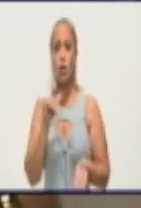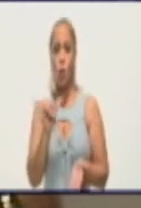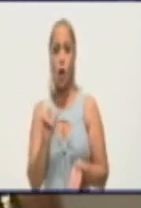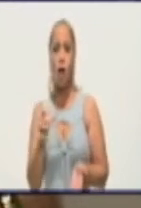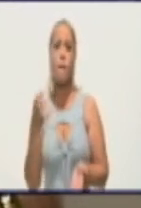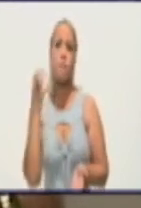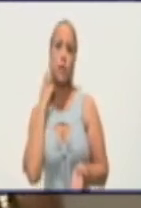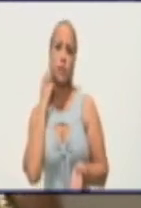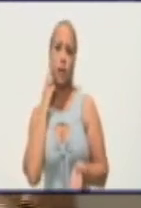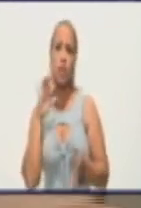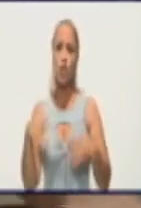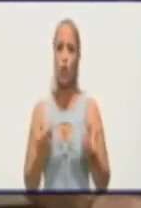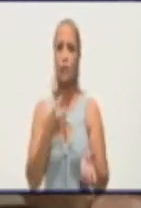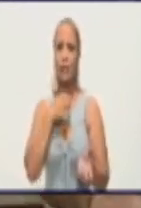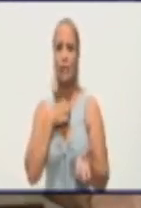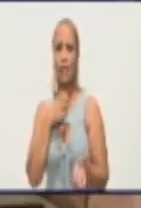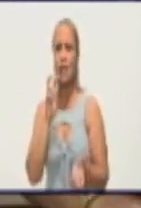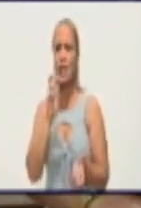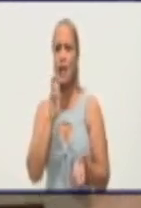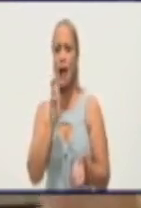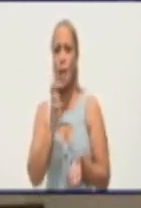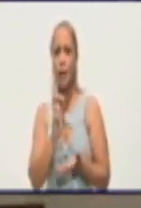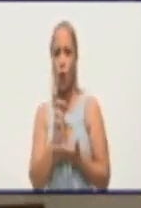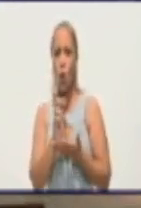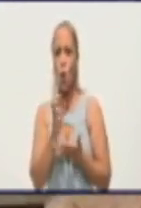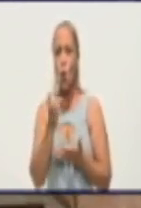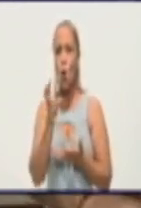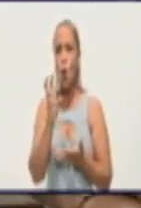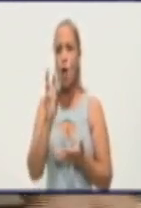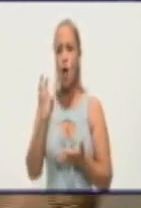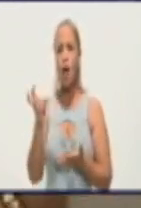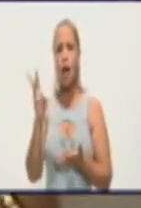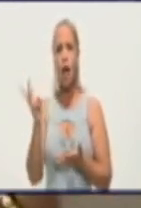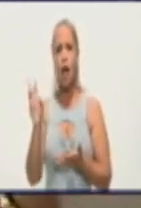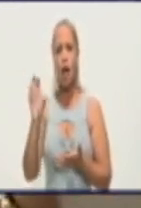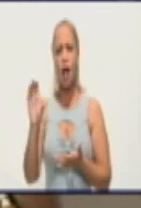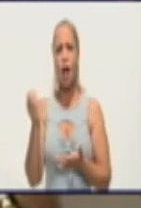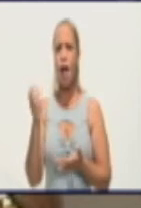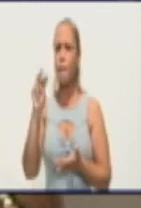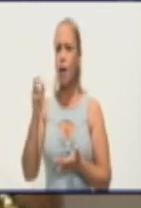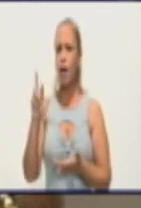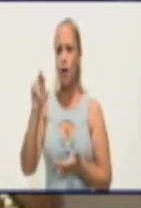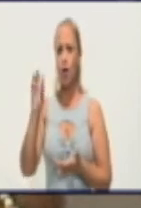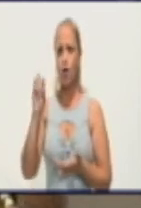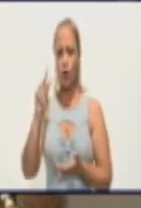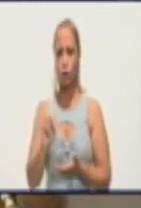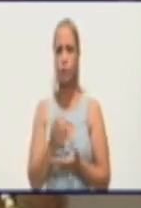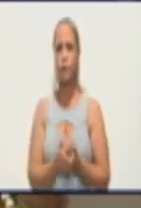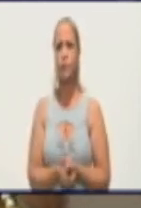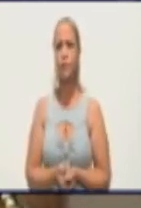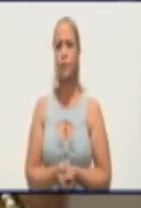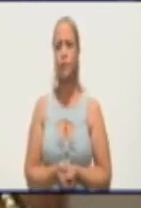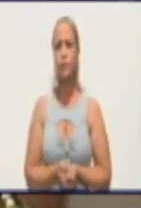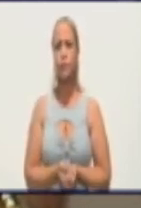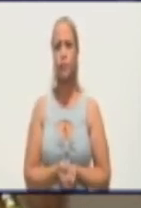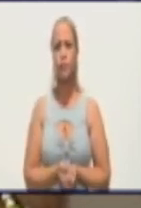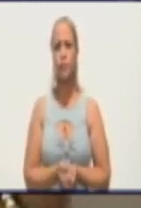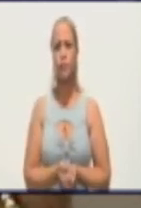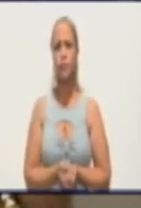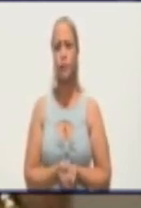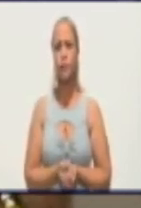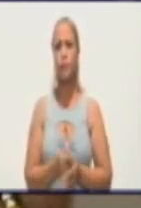tiene que ver con el camarón la exportación del camarón que se abre después de las 5 la tarde por el día se protege el circuito el